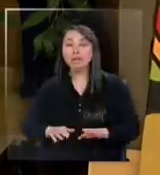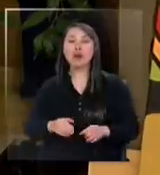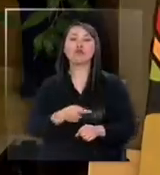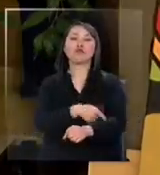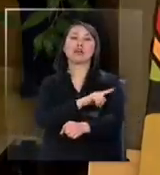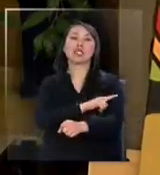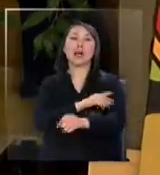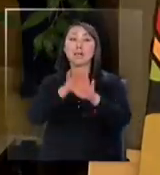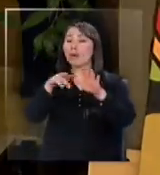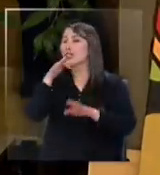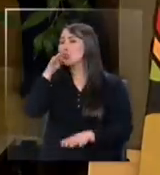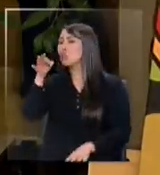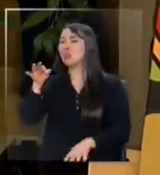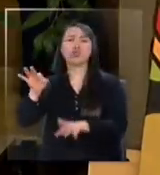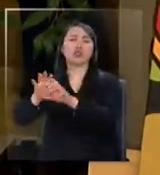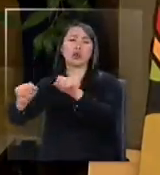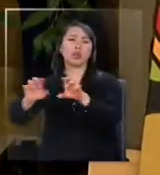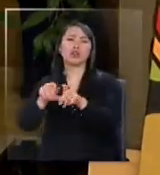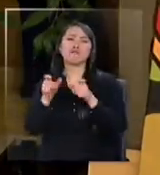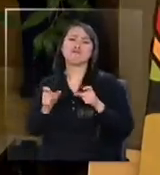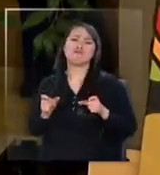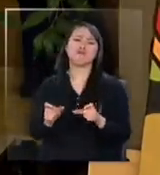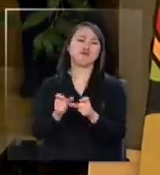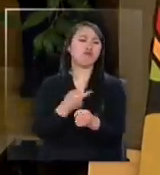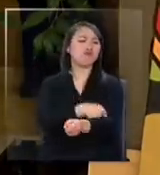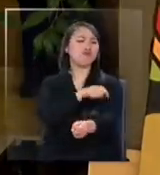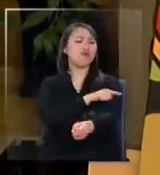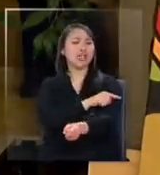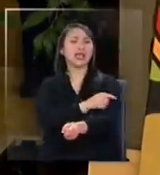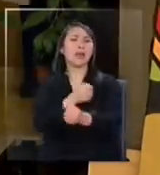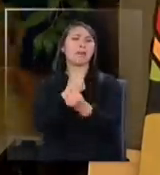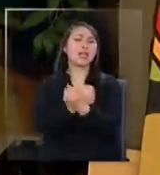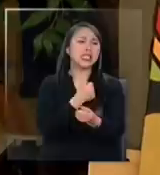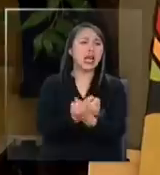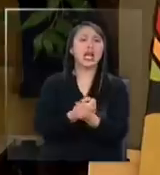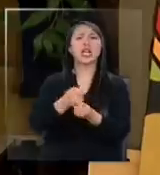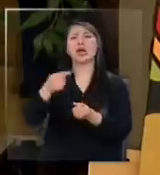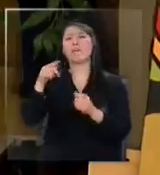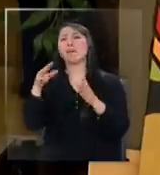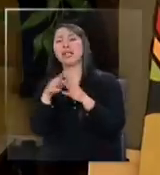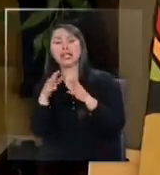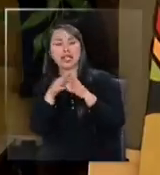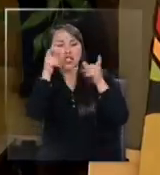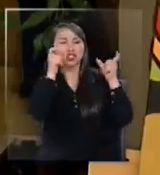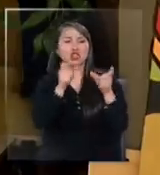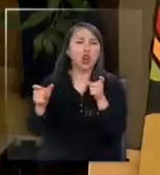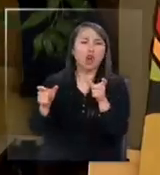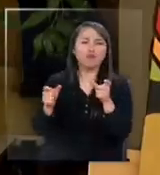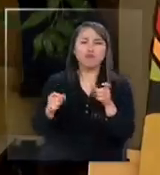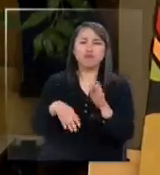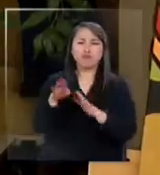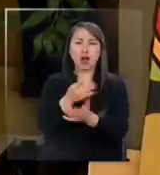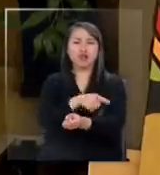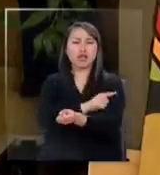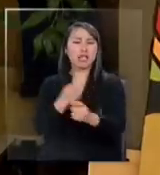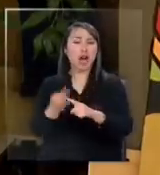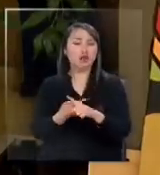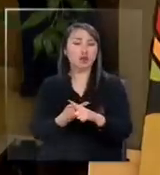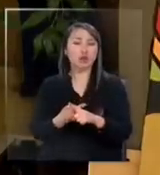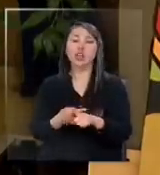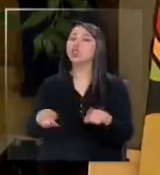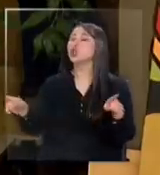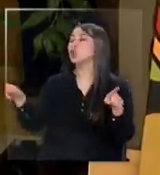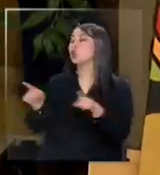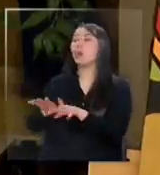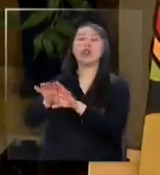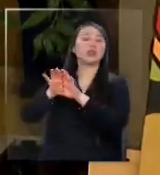la que yo condeno todo acto de represión, todo exceso de las fuerzas policiales y militares en el control del orden público, condeno y repudio todo